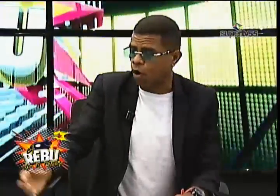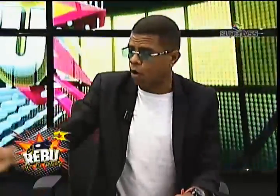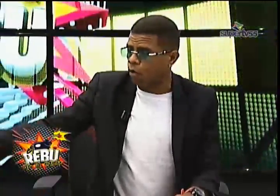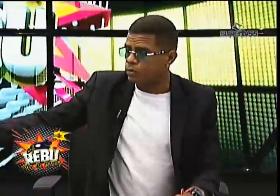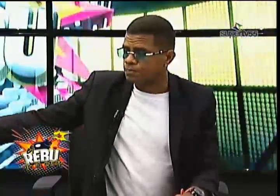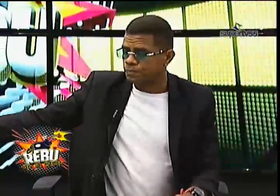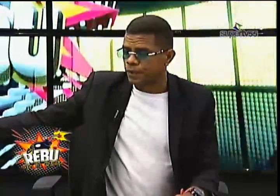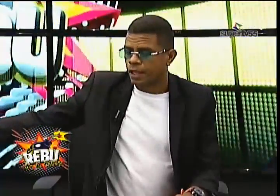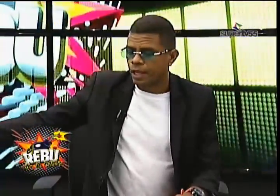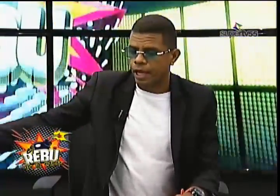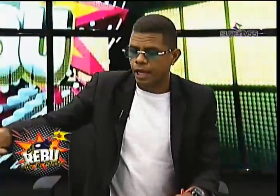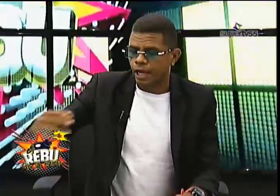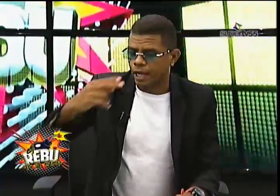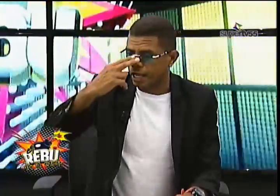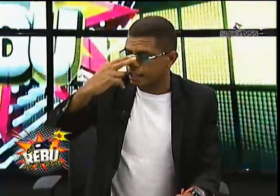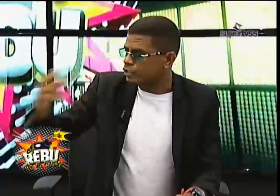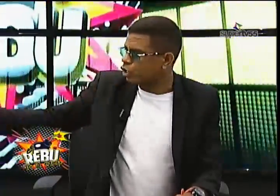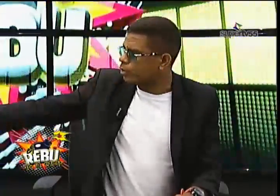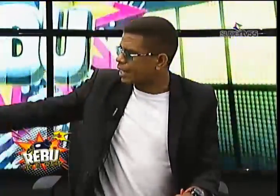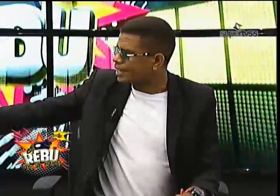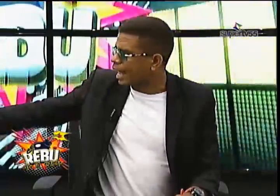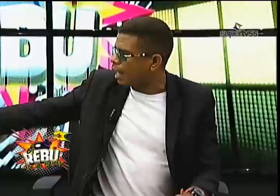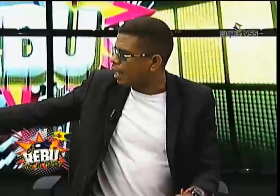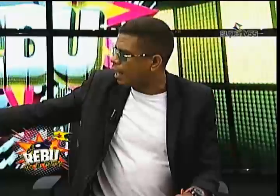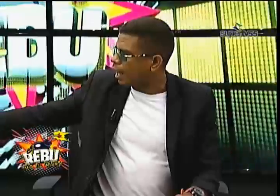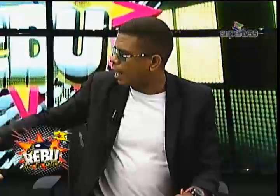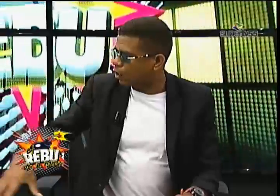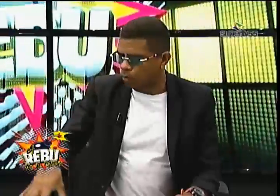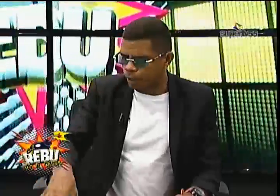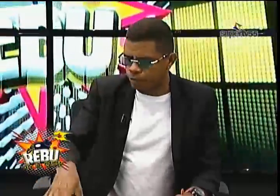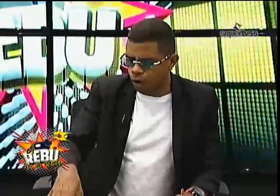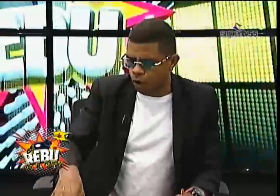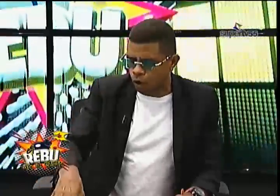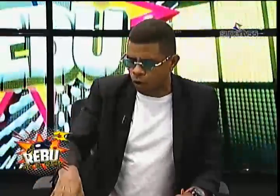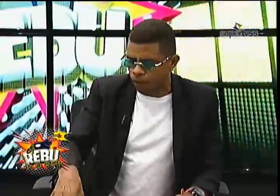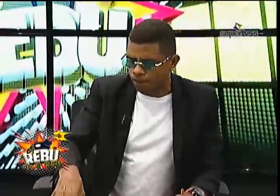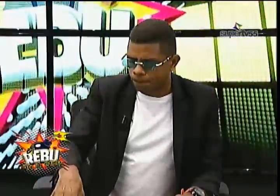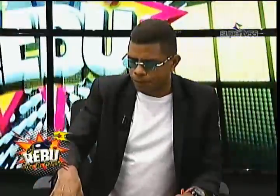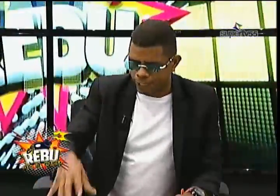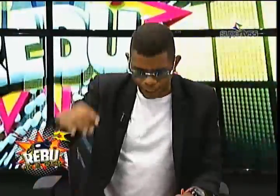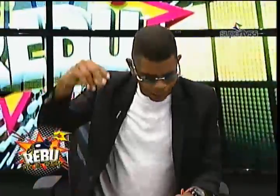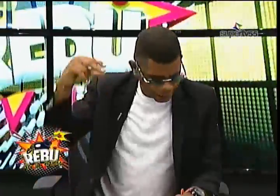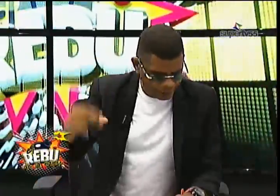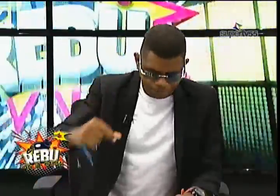mismo... en el estrecho de Gibraltar, a los mismos